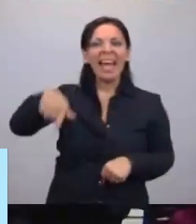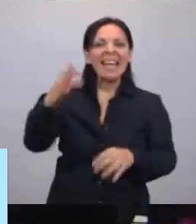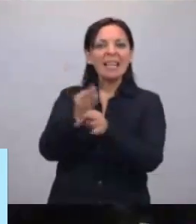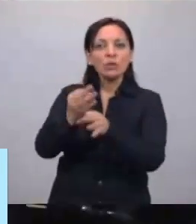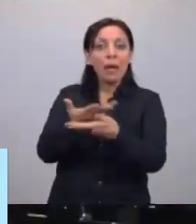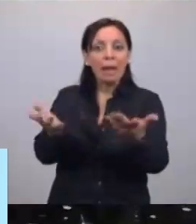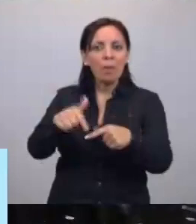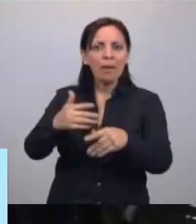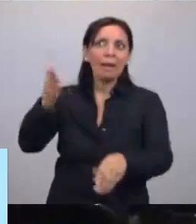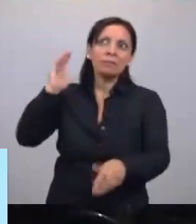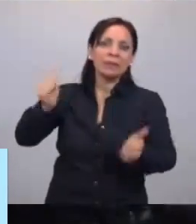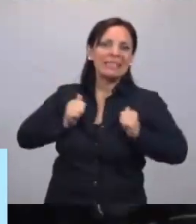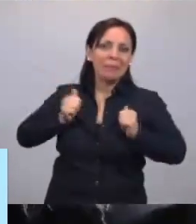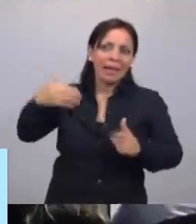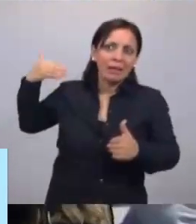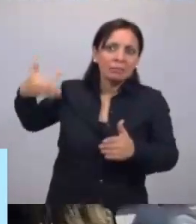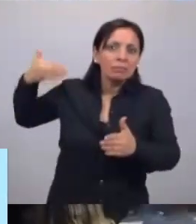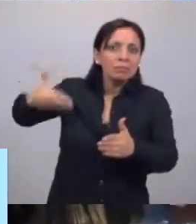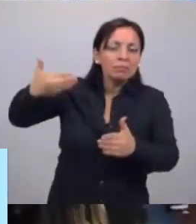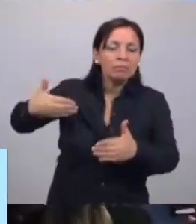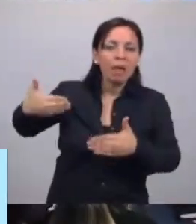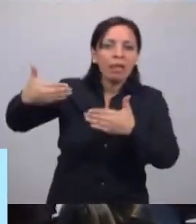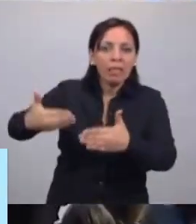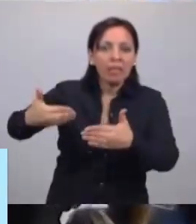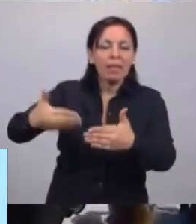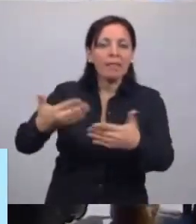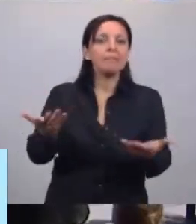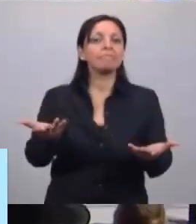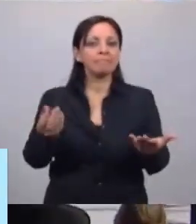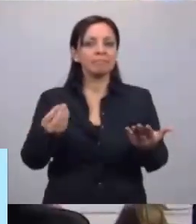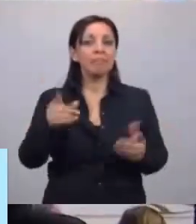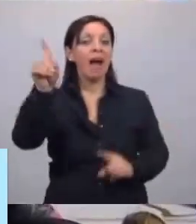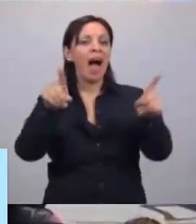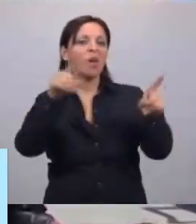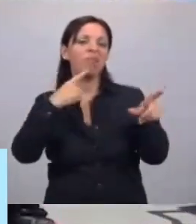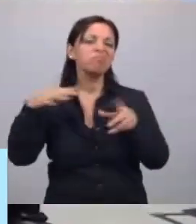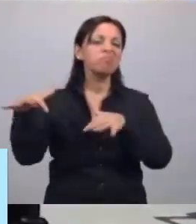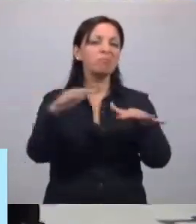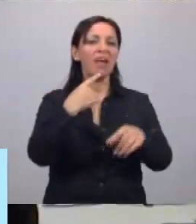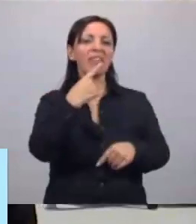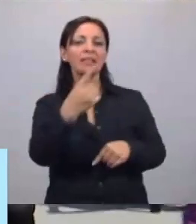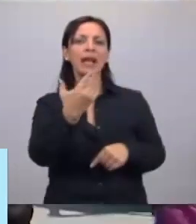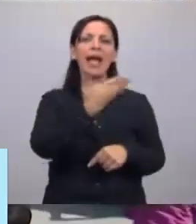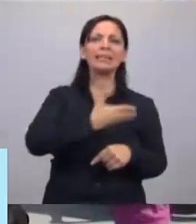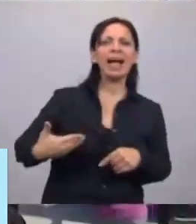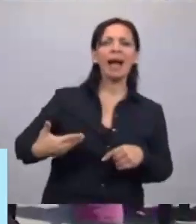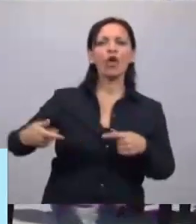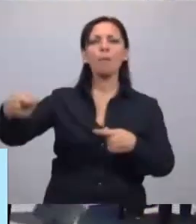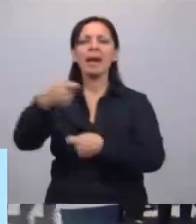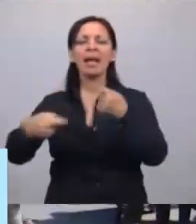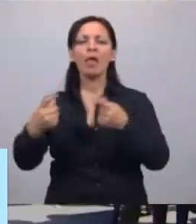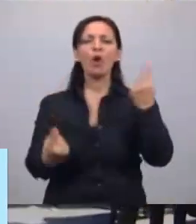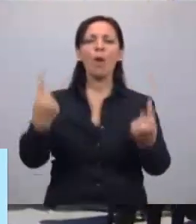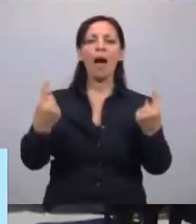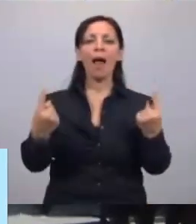a hace décadas y no venía entonces para los que dicen que es el estado o El Mercado yo